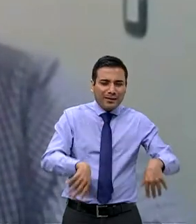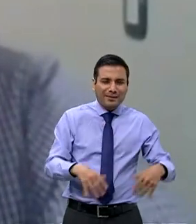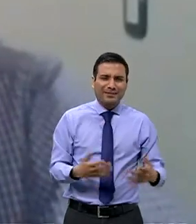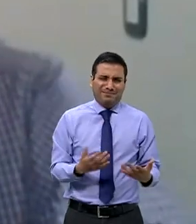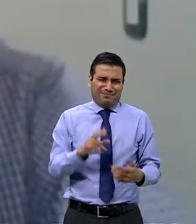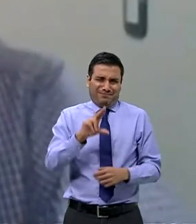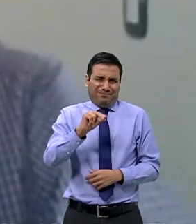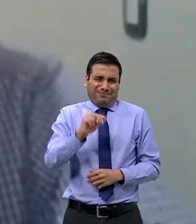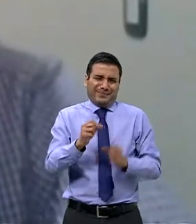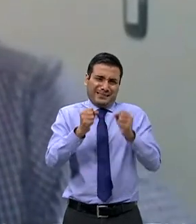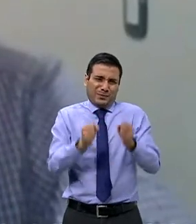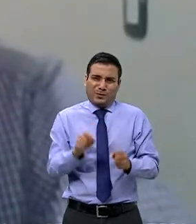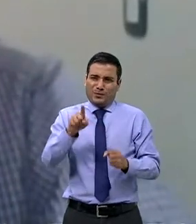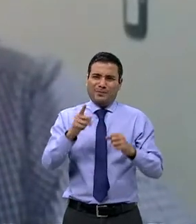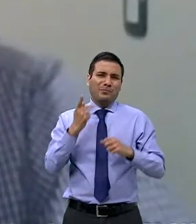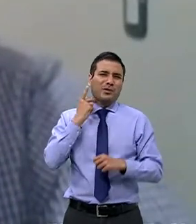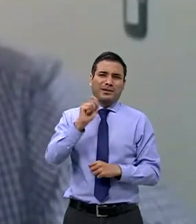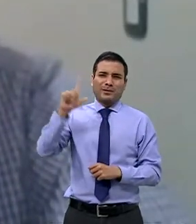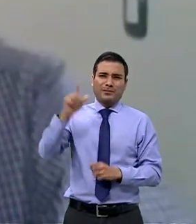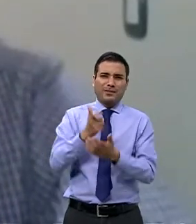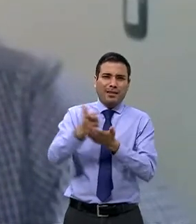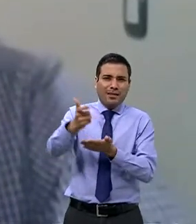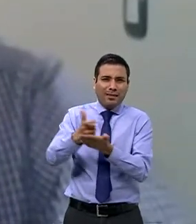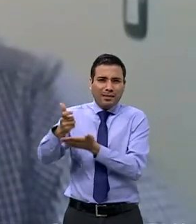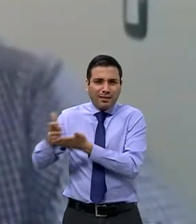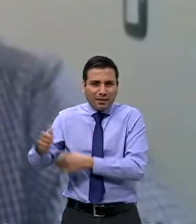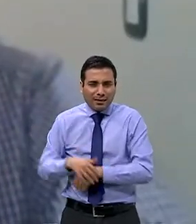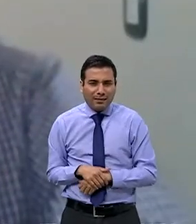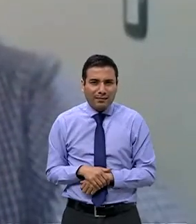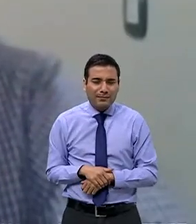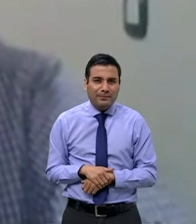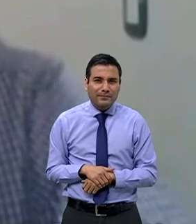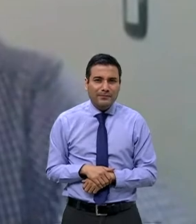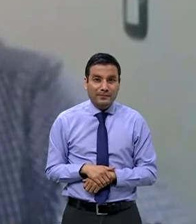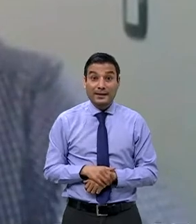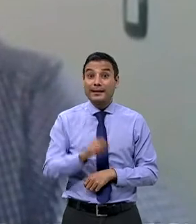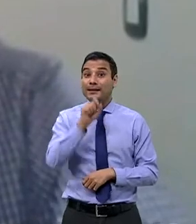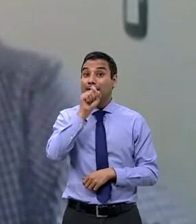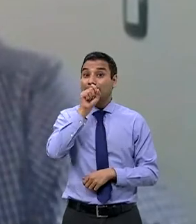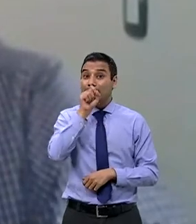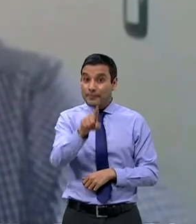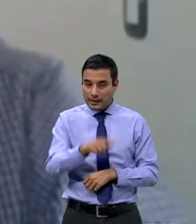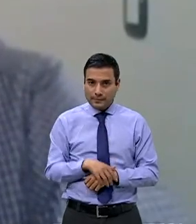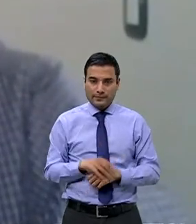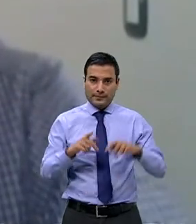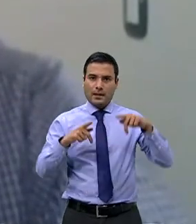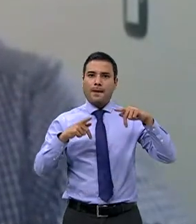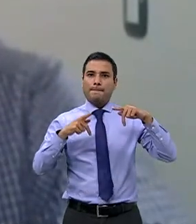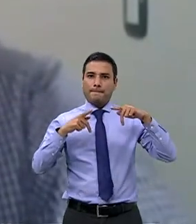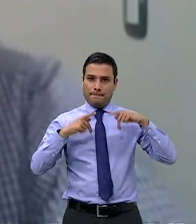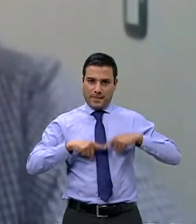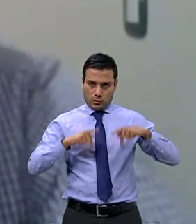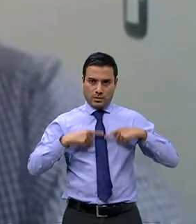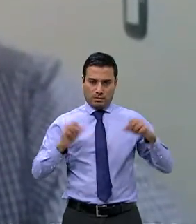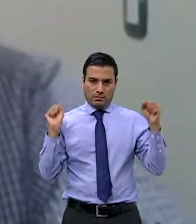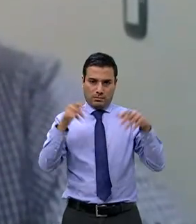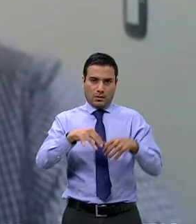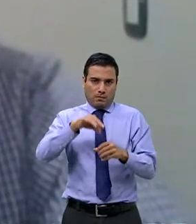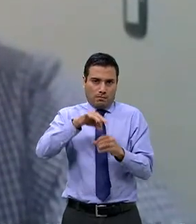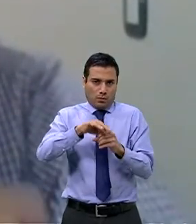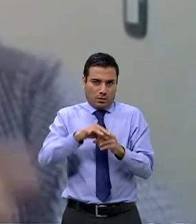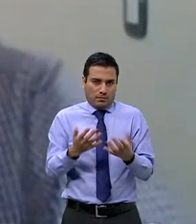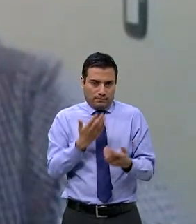finalmente la gente le dio una lección al sancionar rechazar y evidenciar